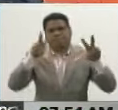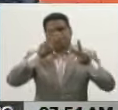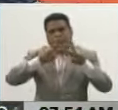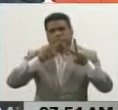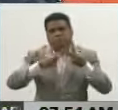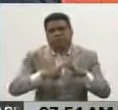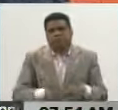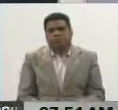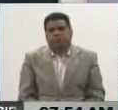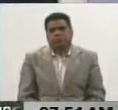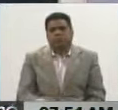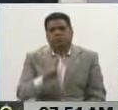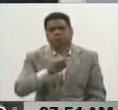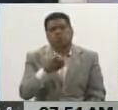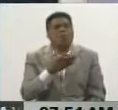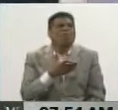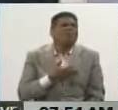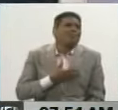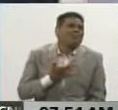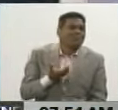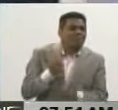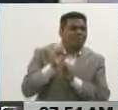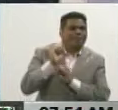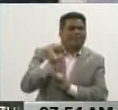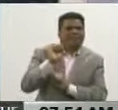No teníamos cómo defendernos de,